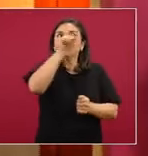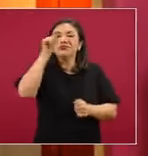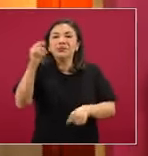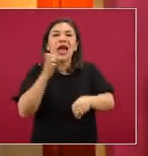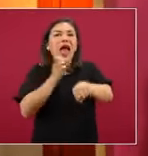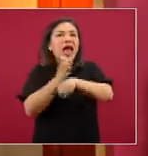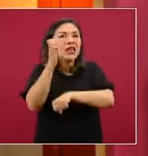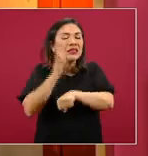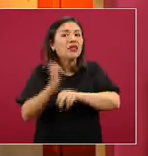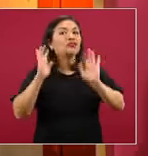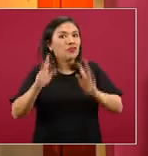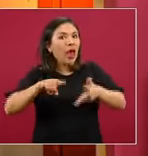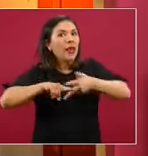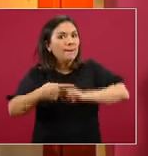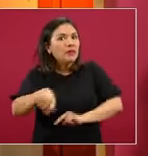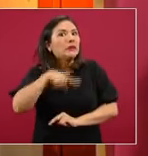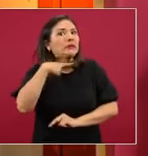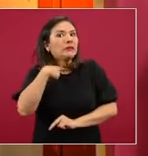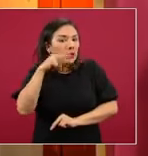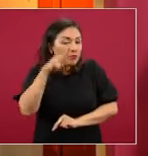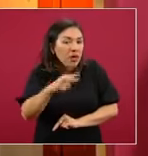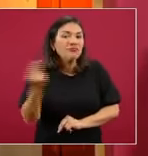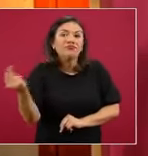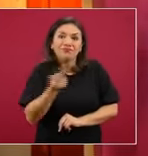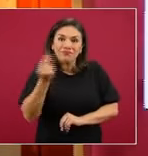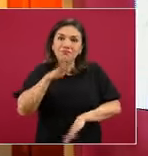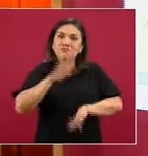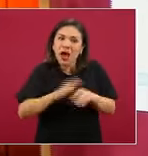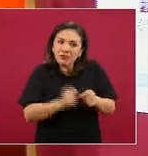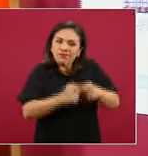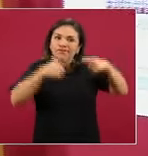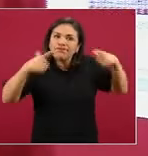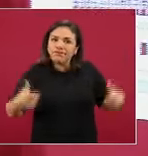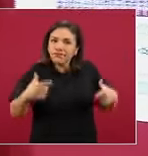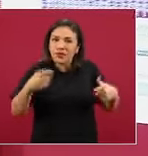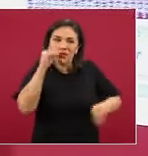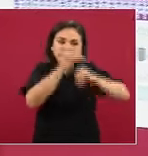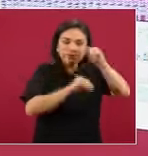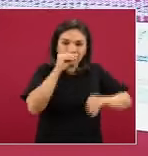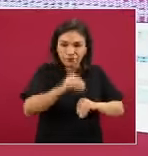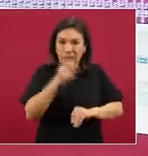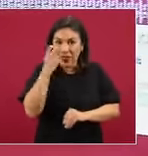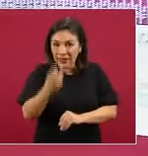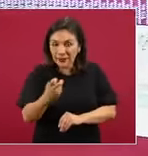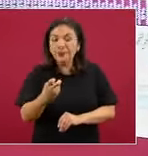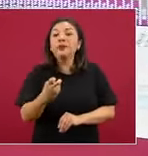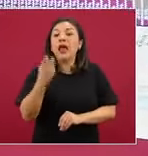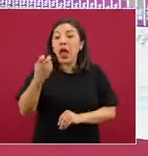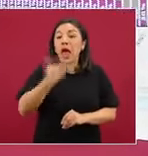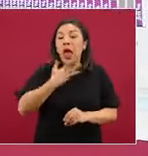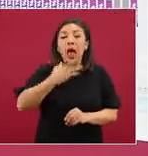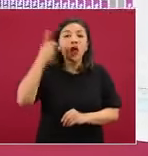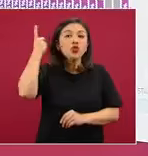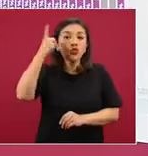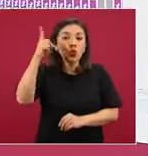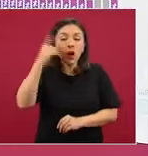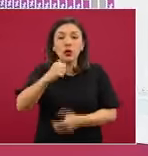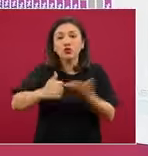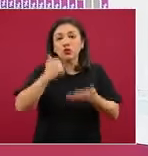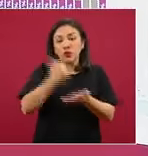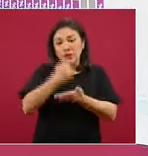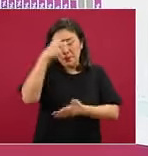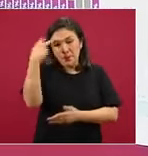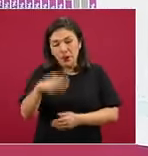empiecen y vean, identifiquen la necesidad de expandir su capacidad. Y así tenemos Durango, Ciudad de México, Nuevo